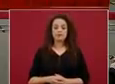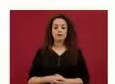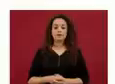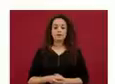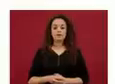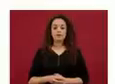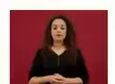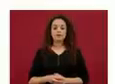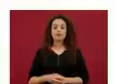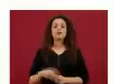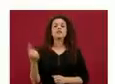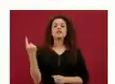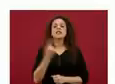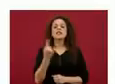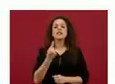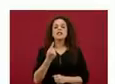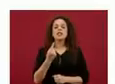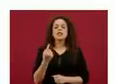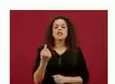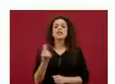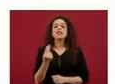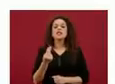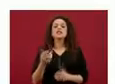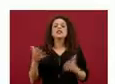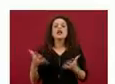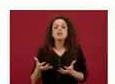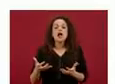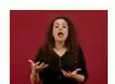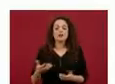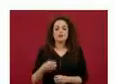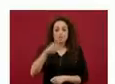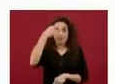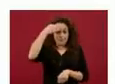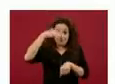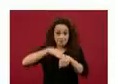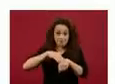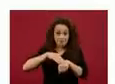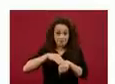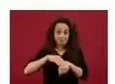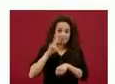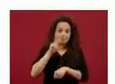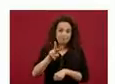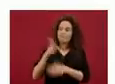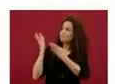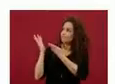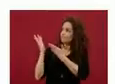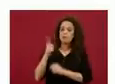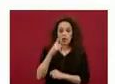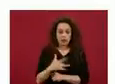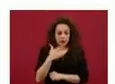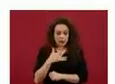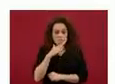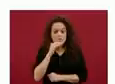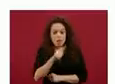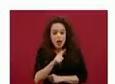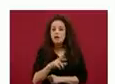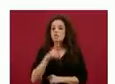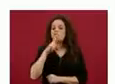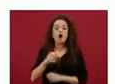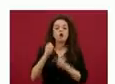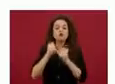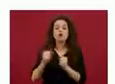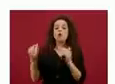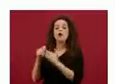¿Qué hay que hacer? Siempre hay que recordar qué hay que hacer. Si tenemos síntomas, quedarnos en casa. Avisar a